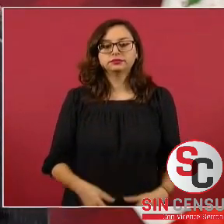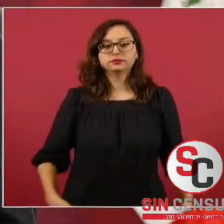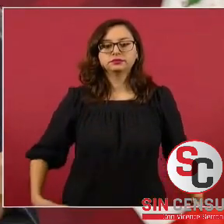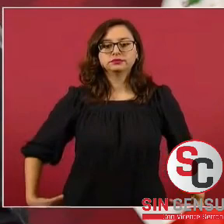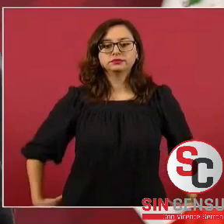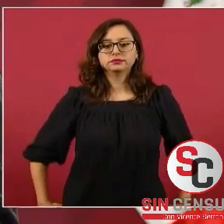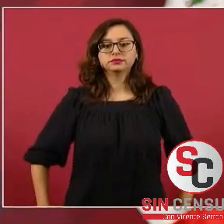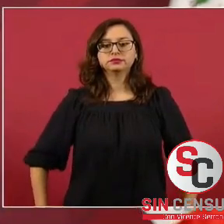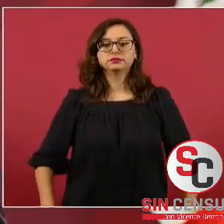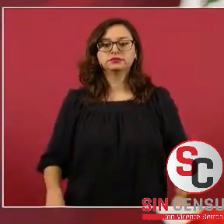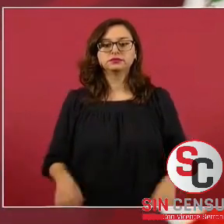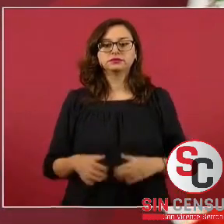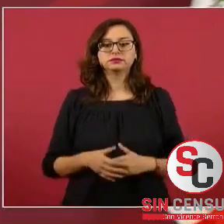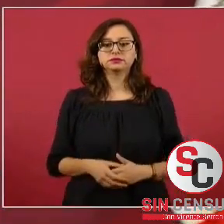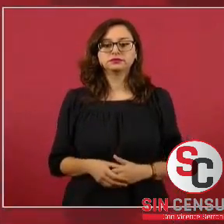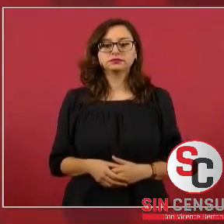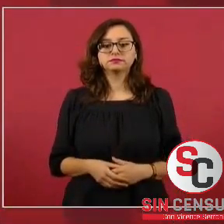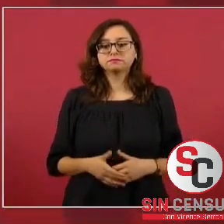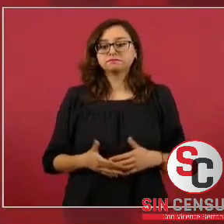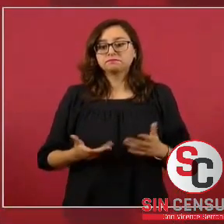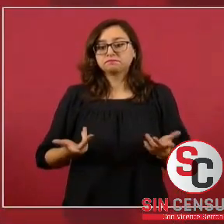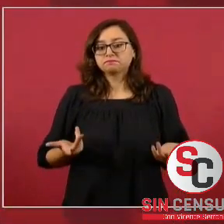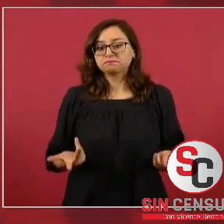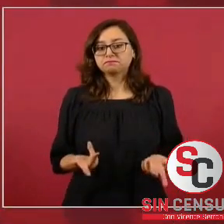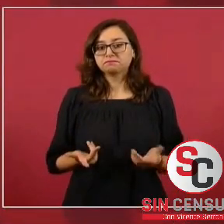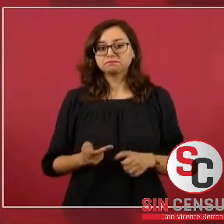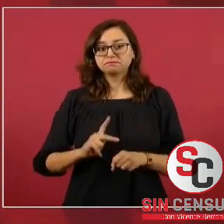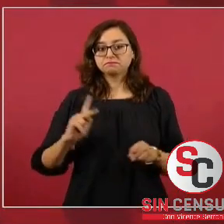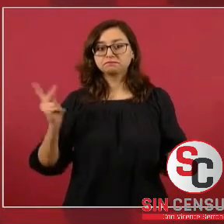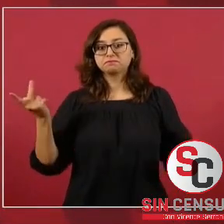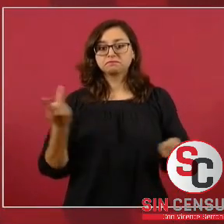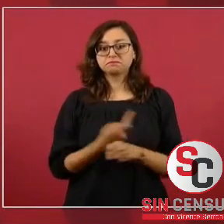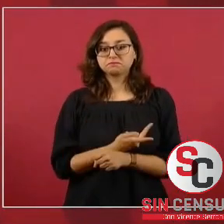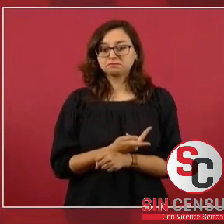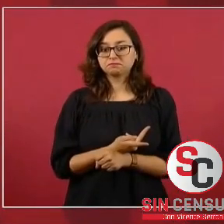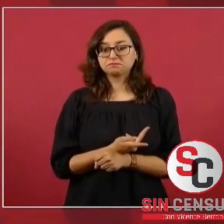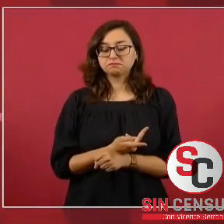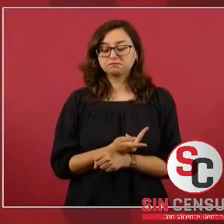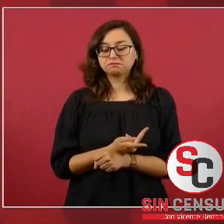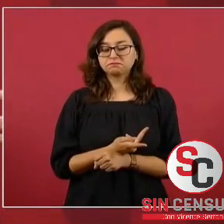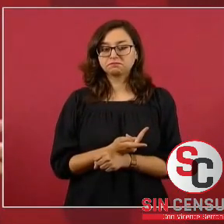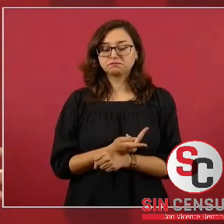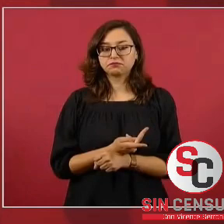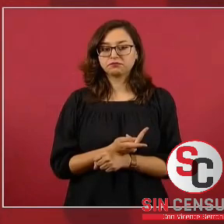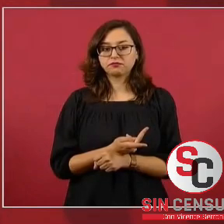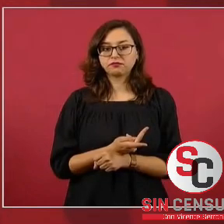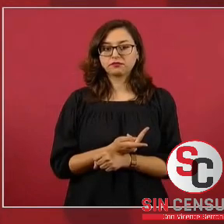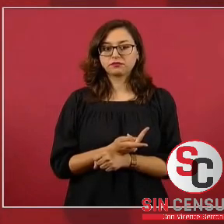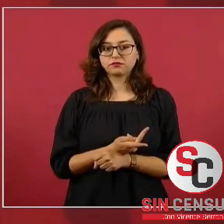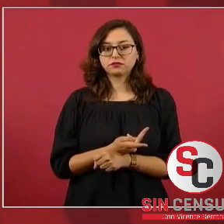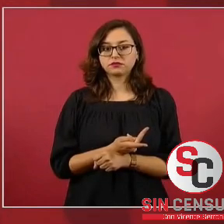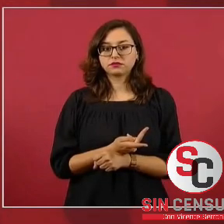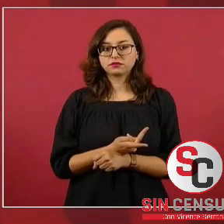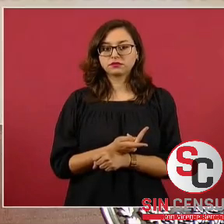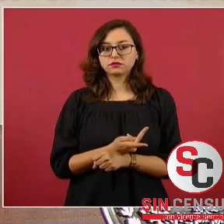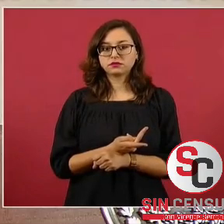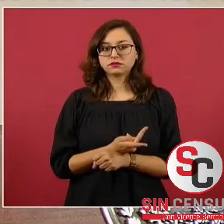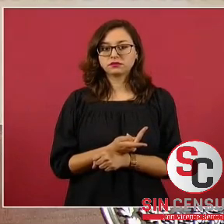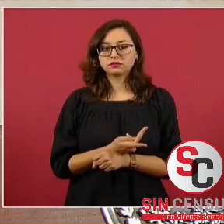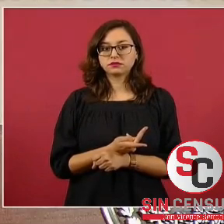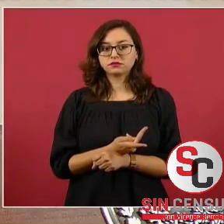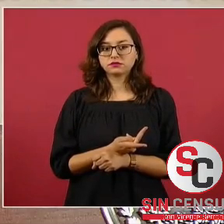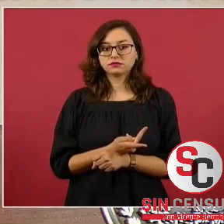O sea, las circunstancias no están para